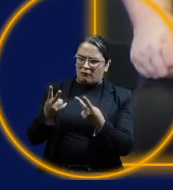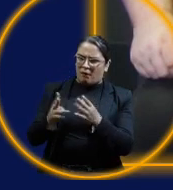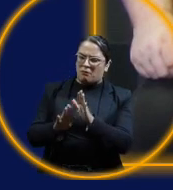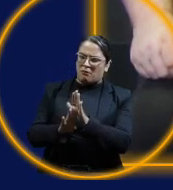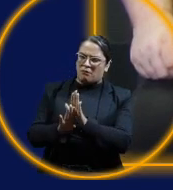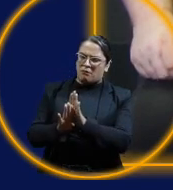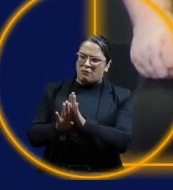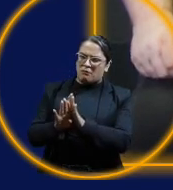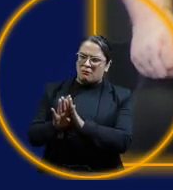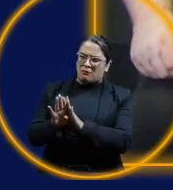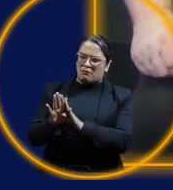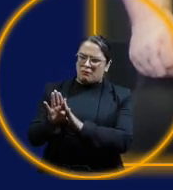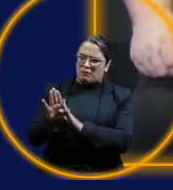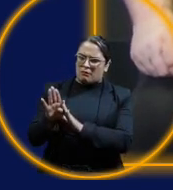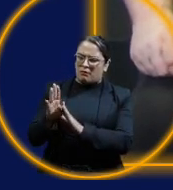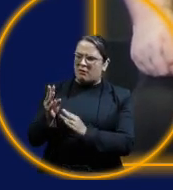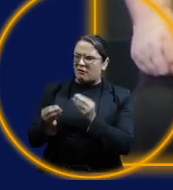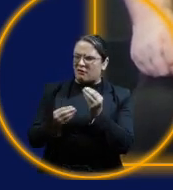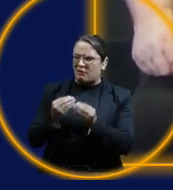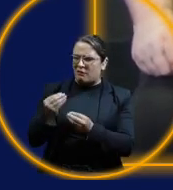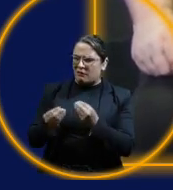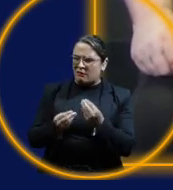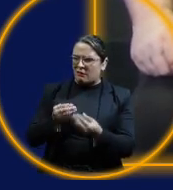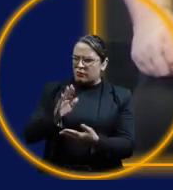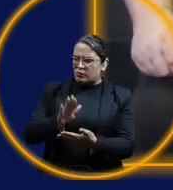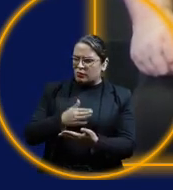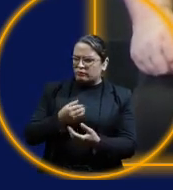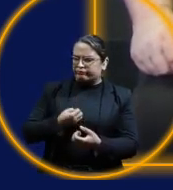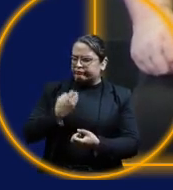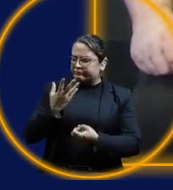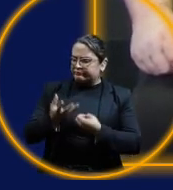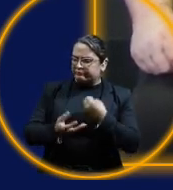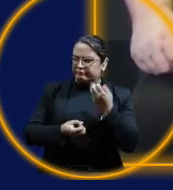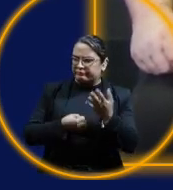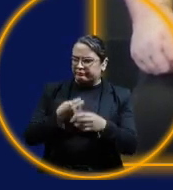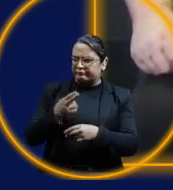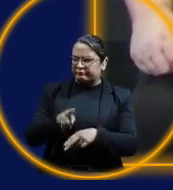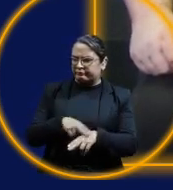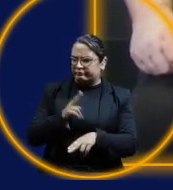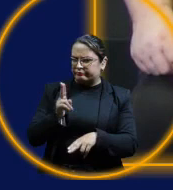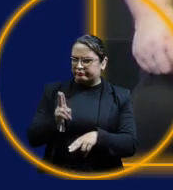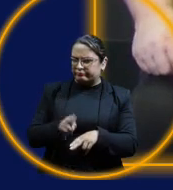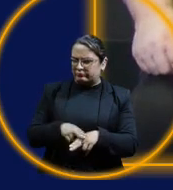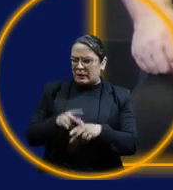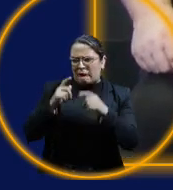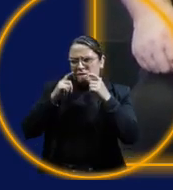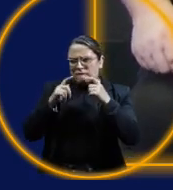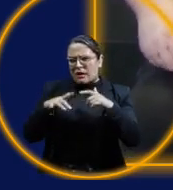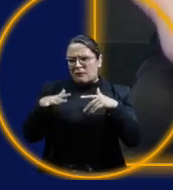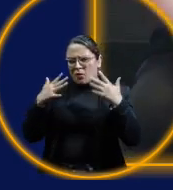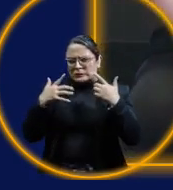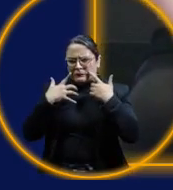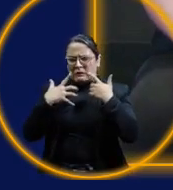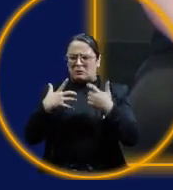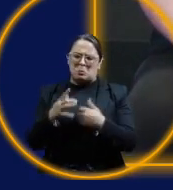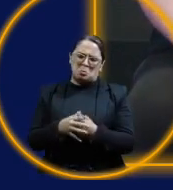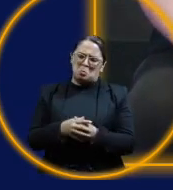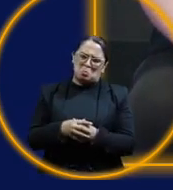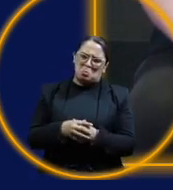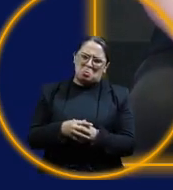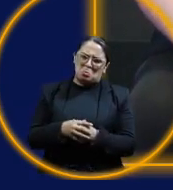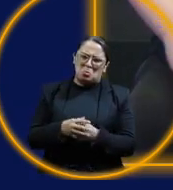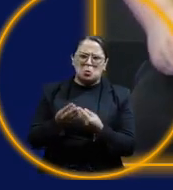crecía solamente haciendo lo que es natural para ella no era necesariamente popular era